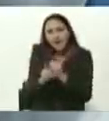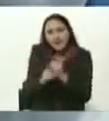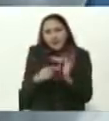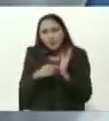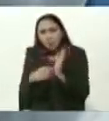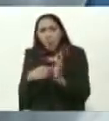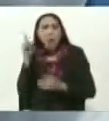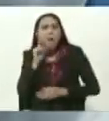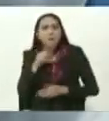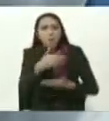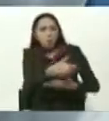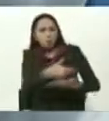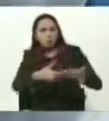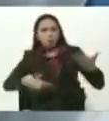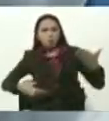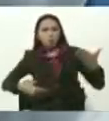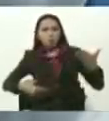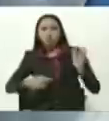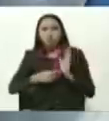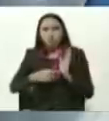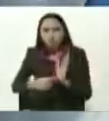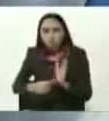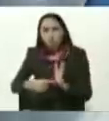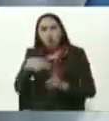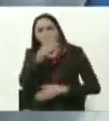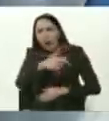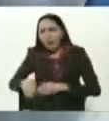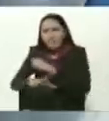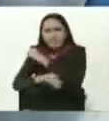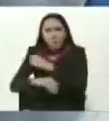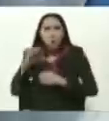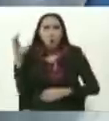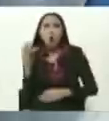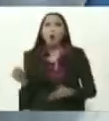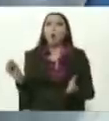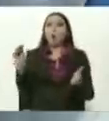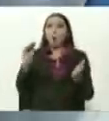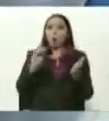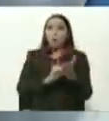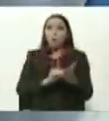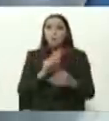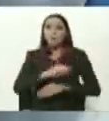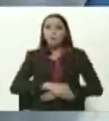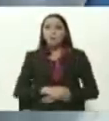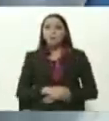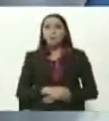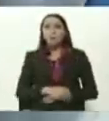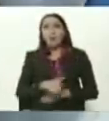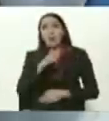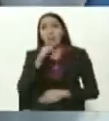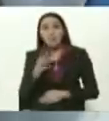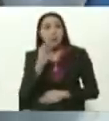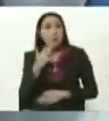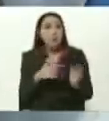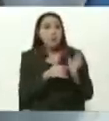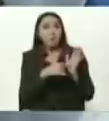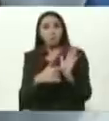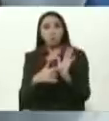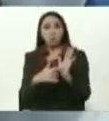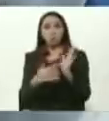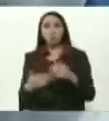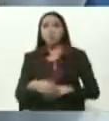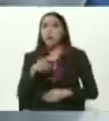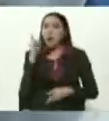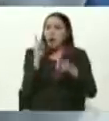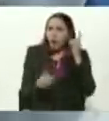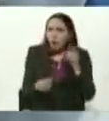documentos falsos a delincuentes colombianos. Nuevamente, el mal ejemplo de